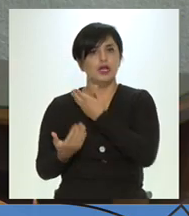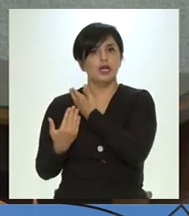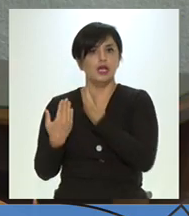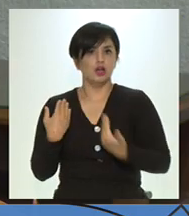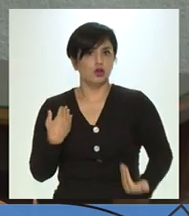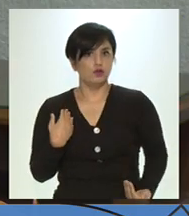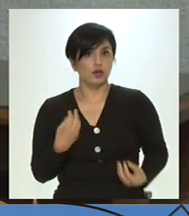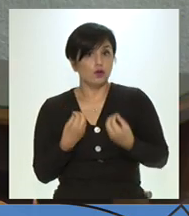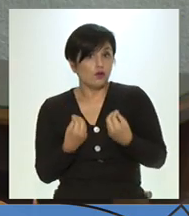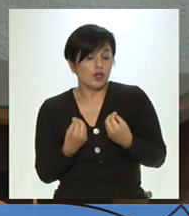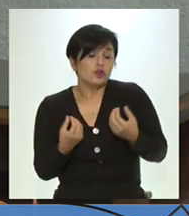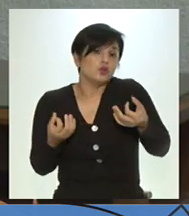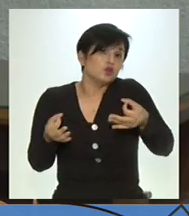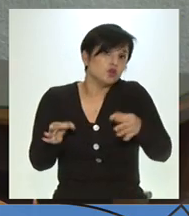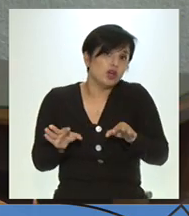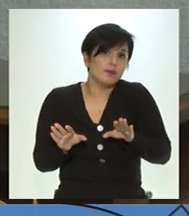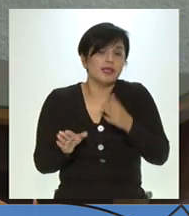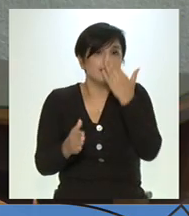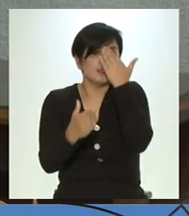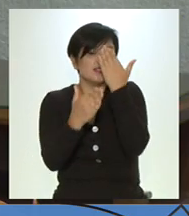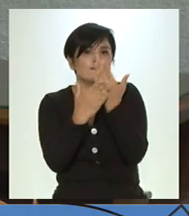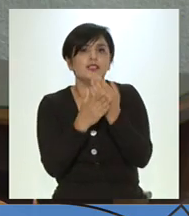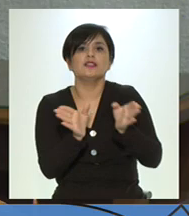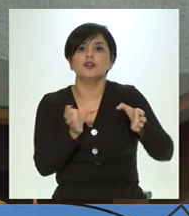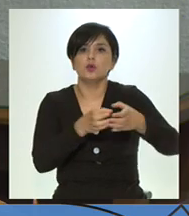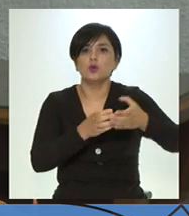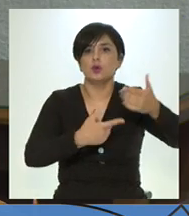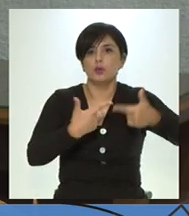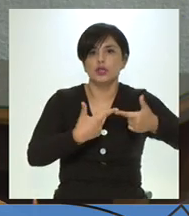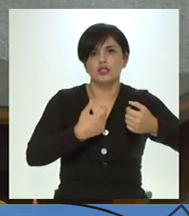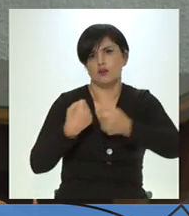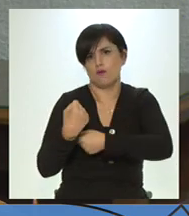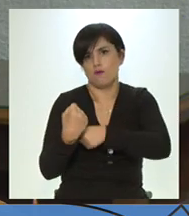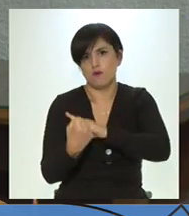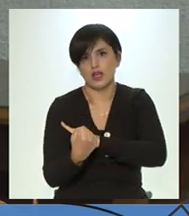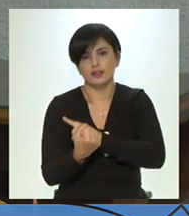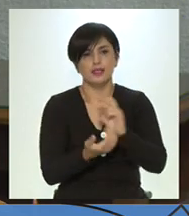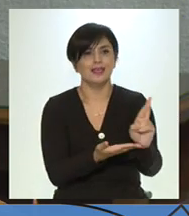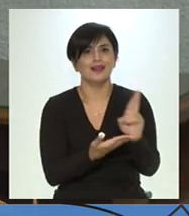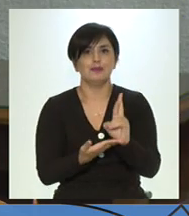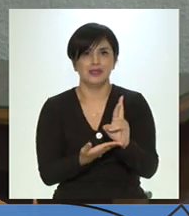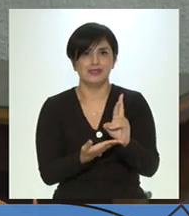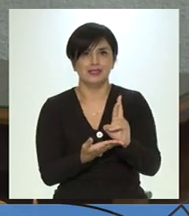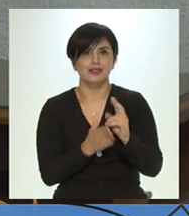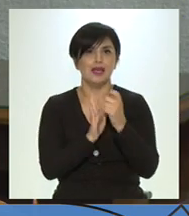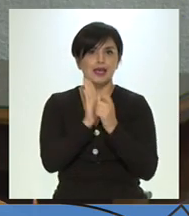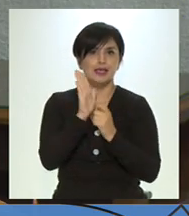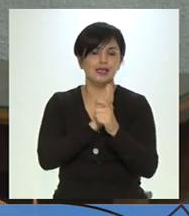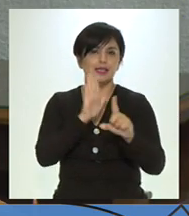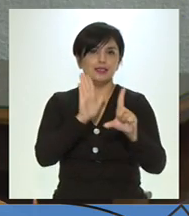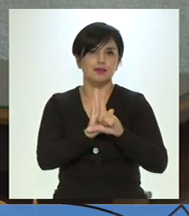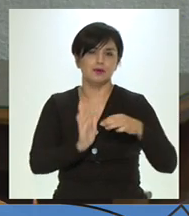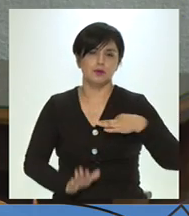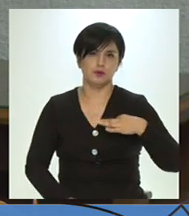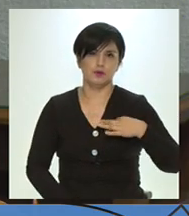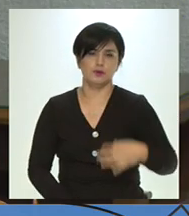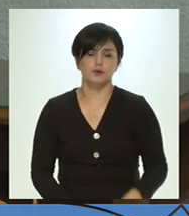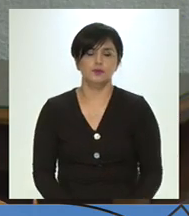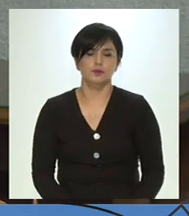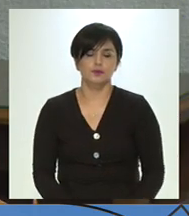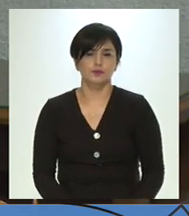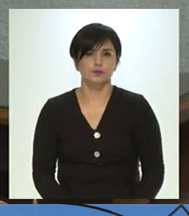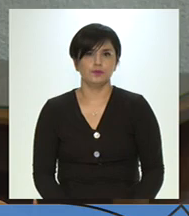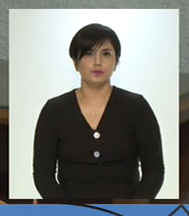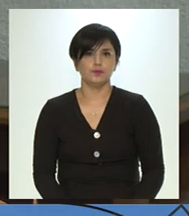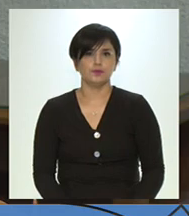exitoso si tiene al frente una oposición fuerte representativa y legitimada la población una